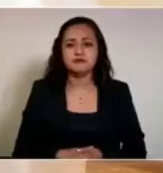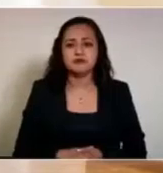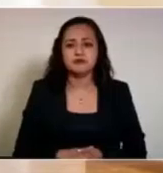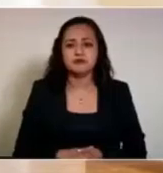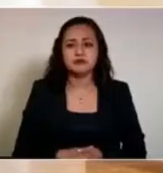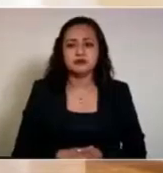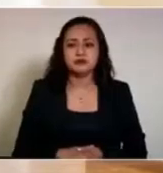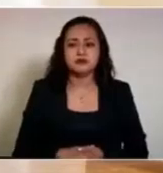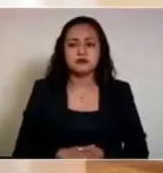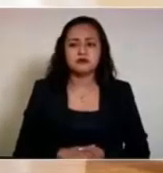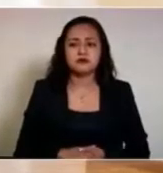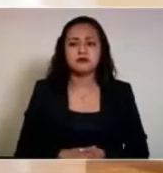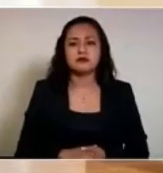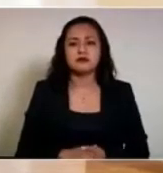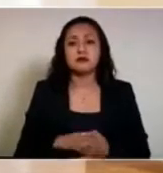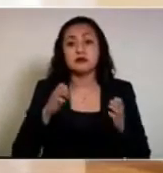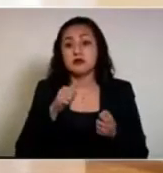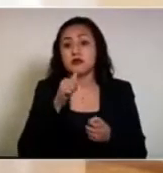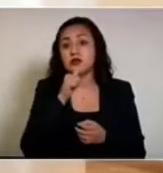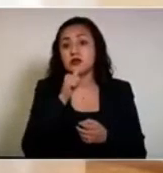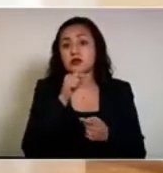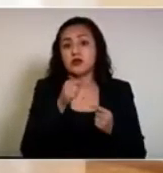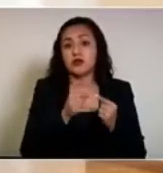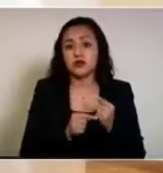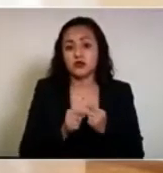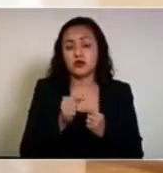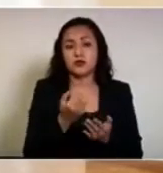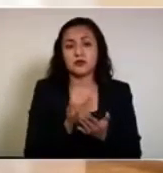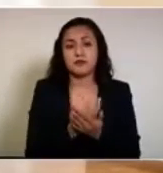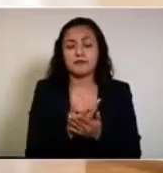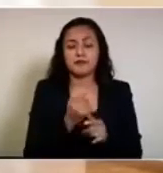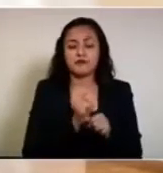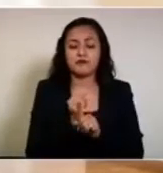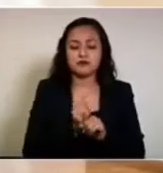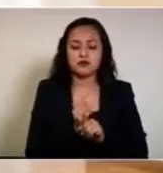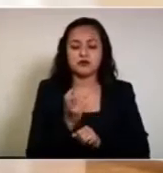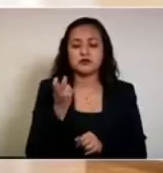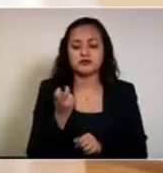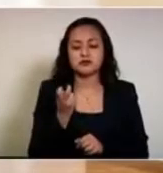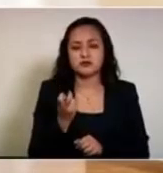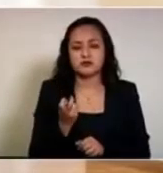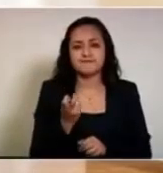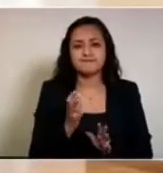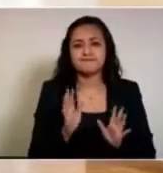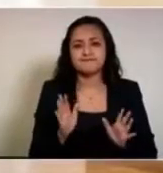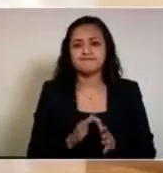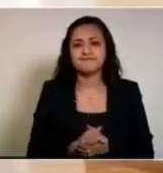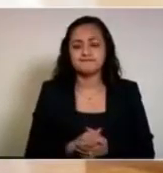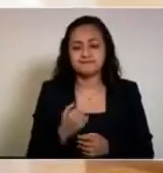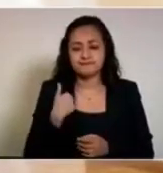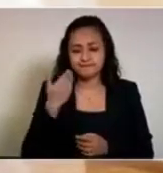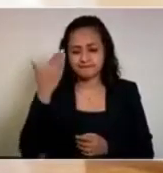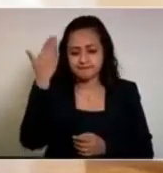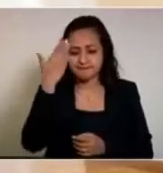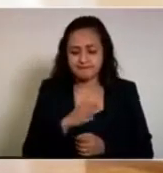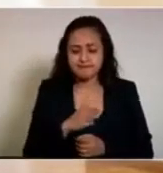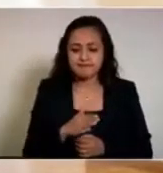se está pendiente del curso de la investigación sabemos